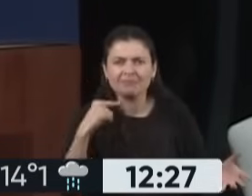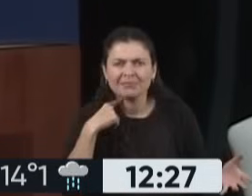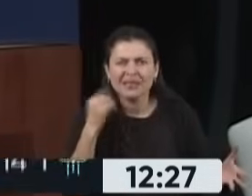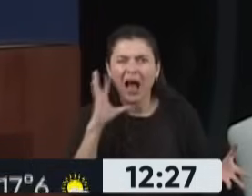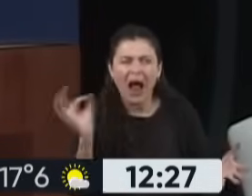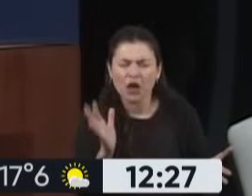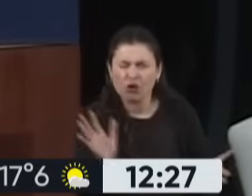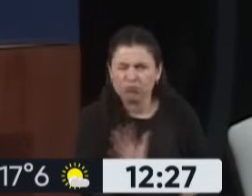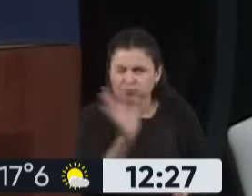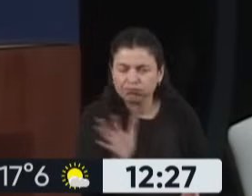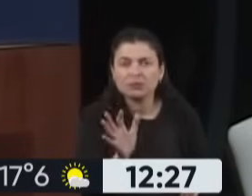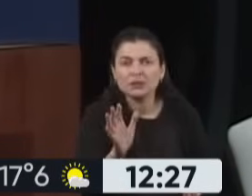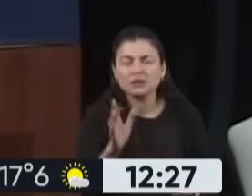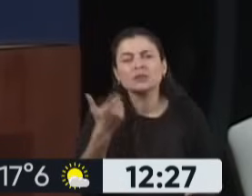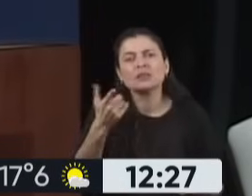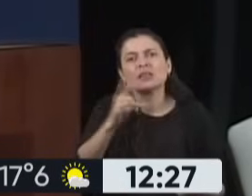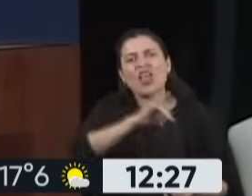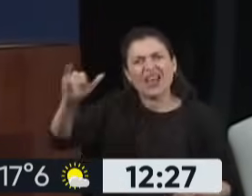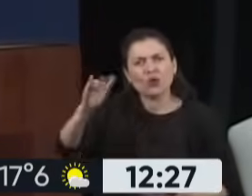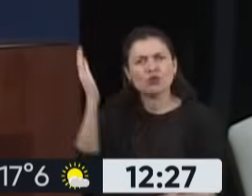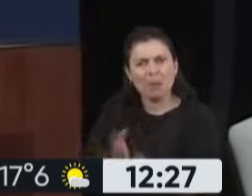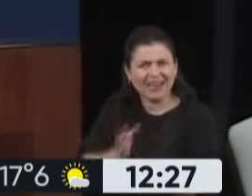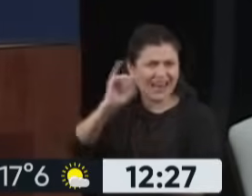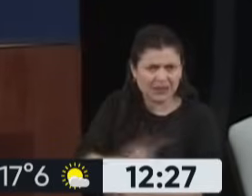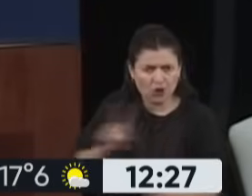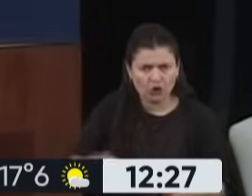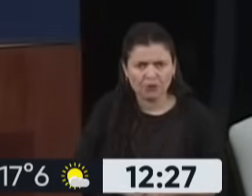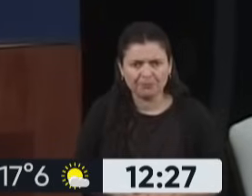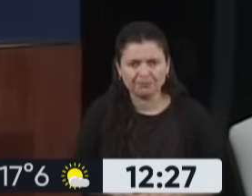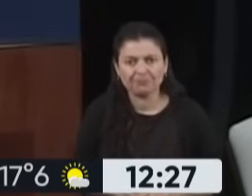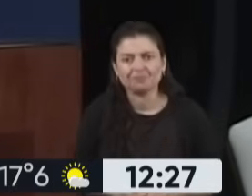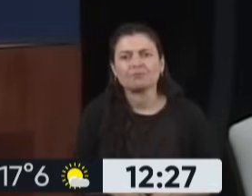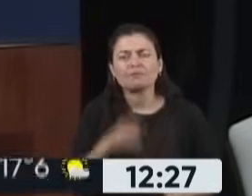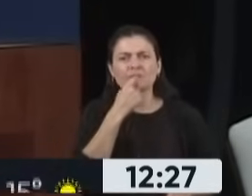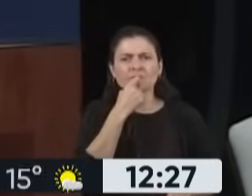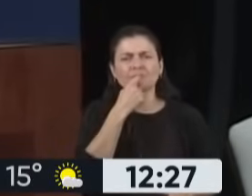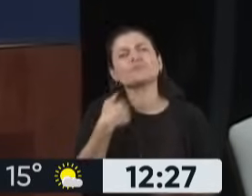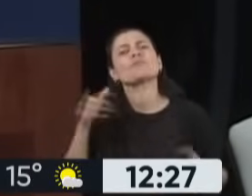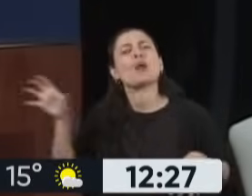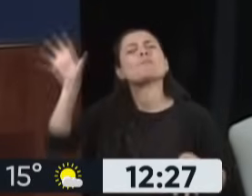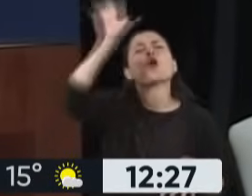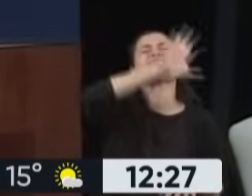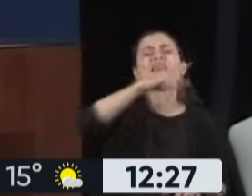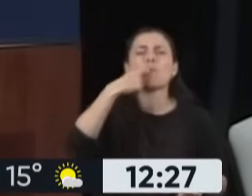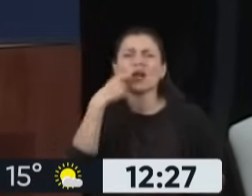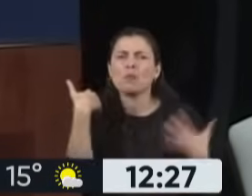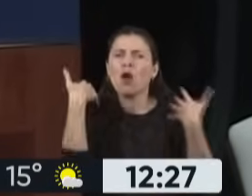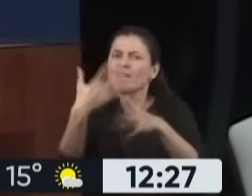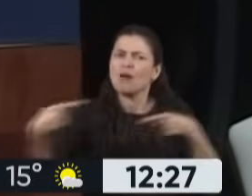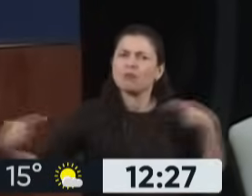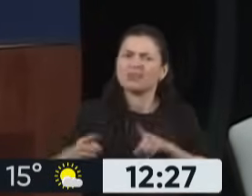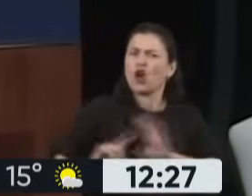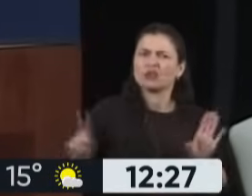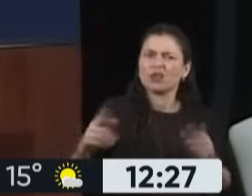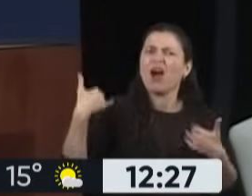otra parte, las provincias, si no adhieren a este nuevo régimen, van a poder después